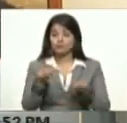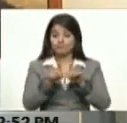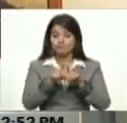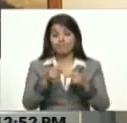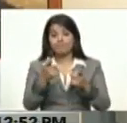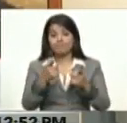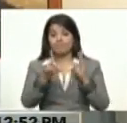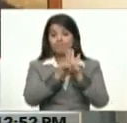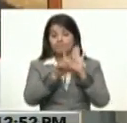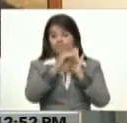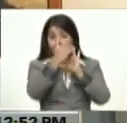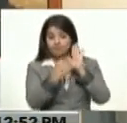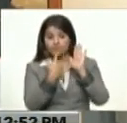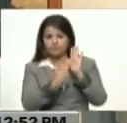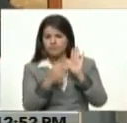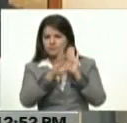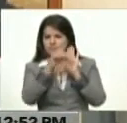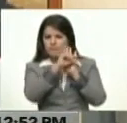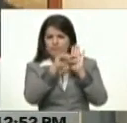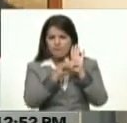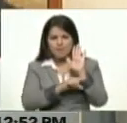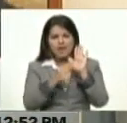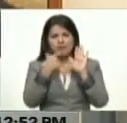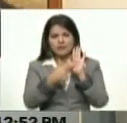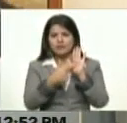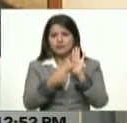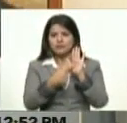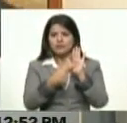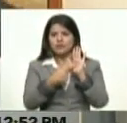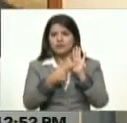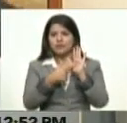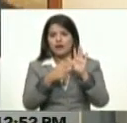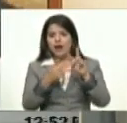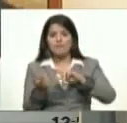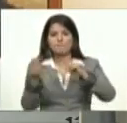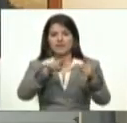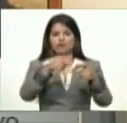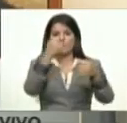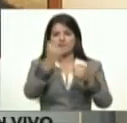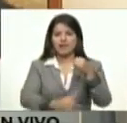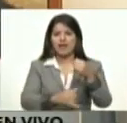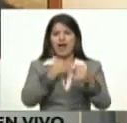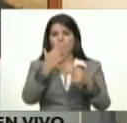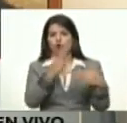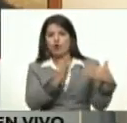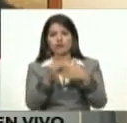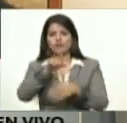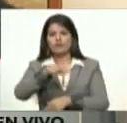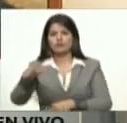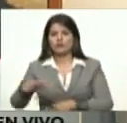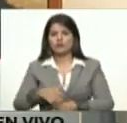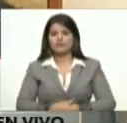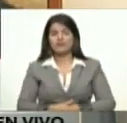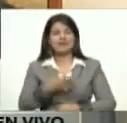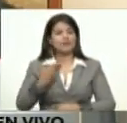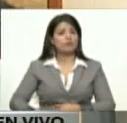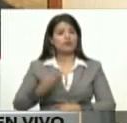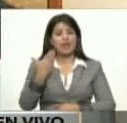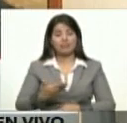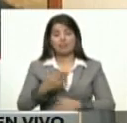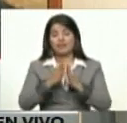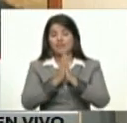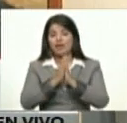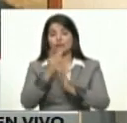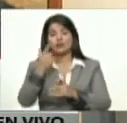a la ley del impuesto sobre la renta pueda ser trasladado al precio final y afectar a los consumidores. Esto es muy